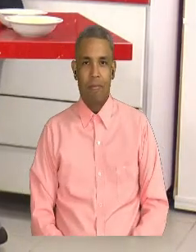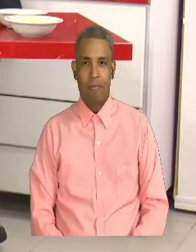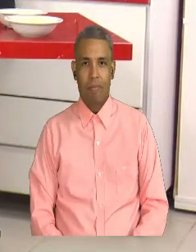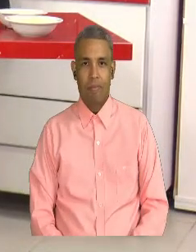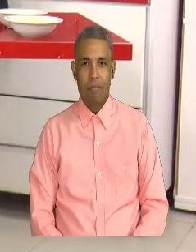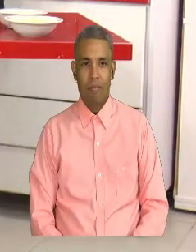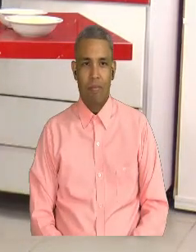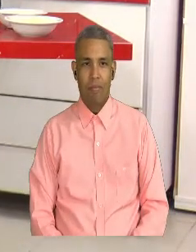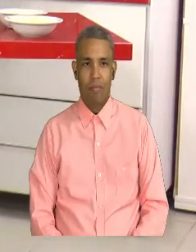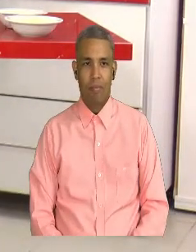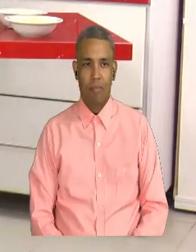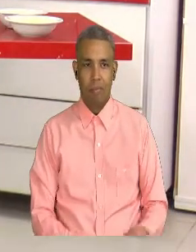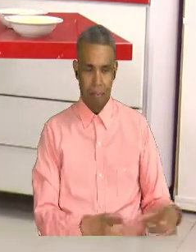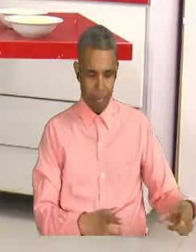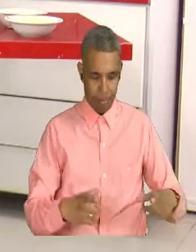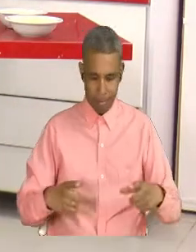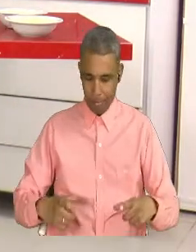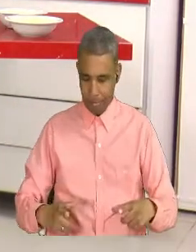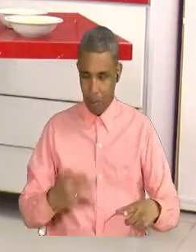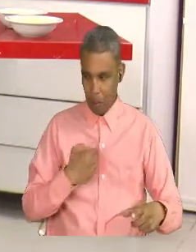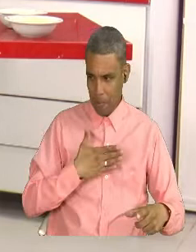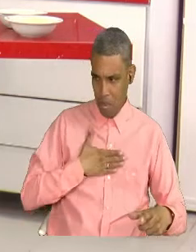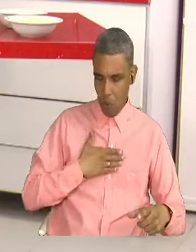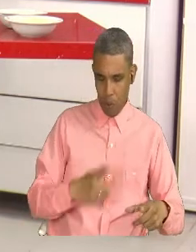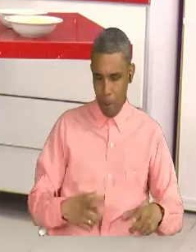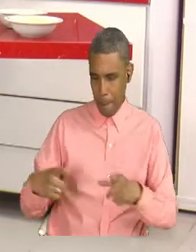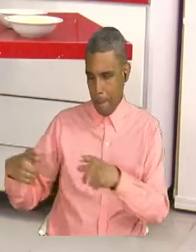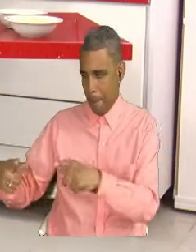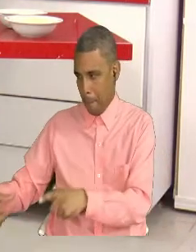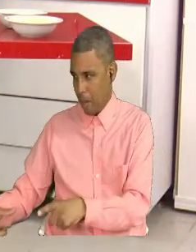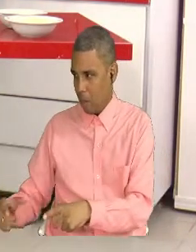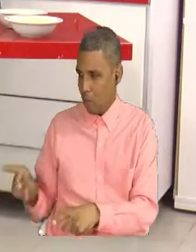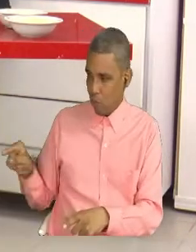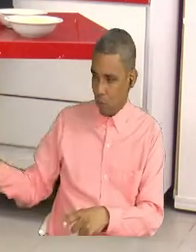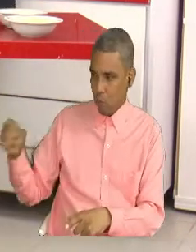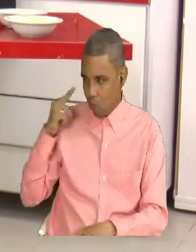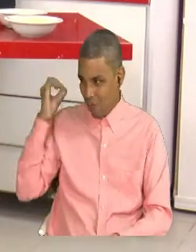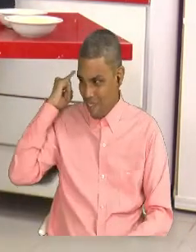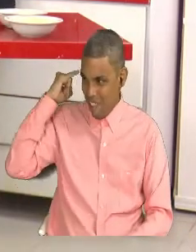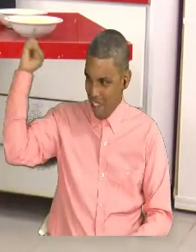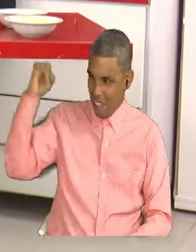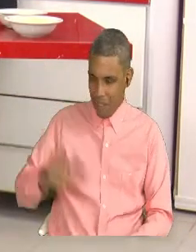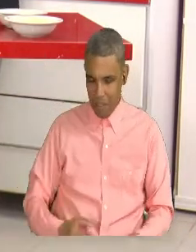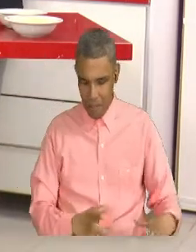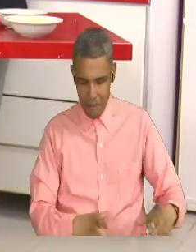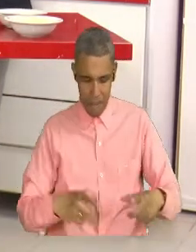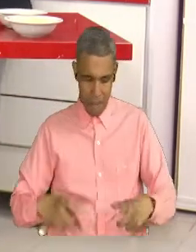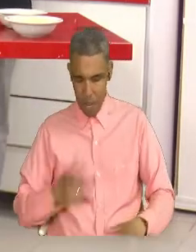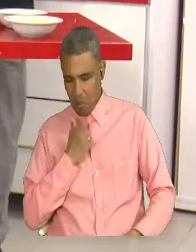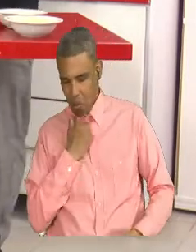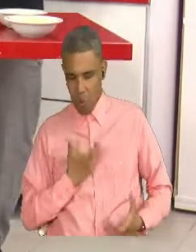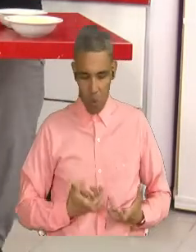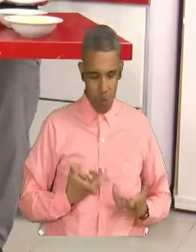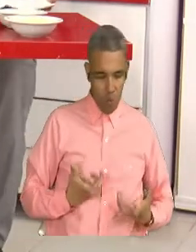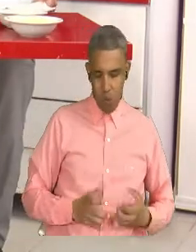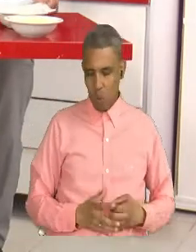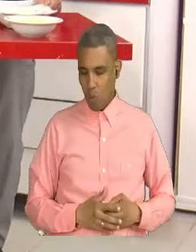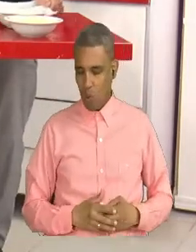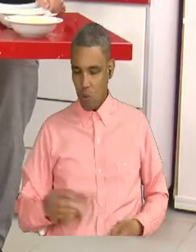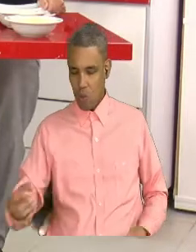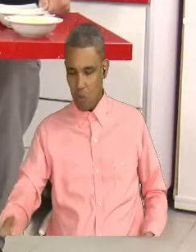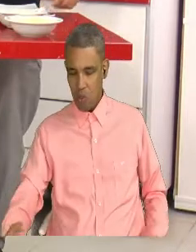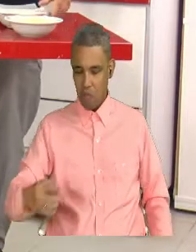acá un platico para ti, yo por acá encontré un plato diferente, dale. Asumo que lo usó el